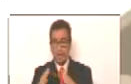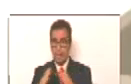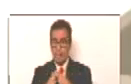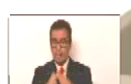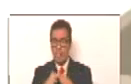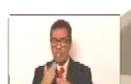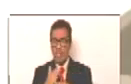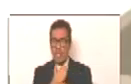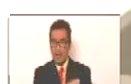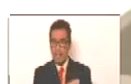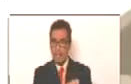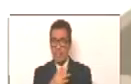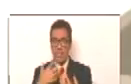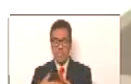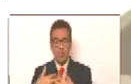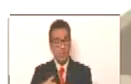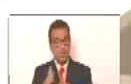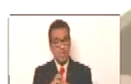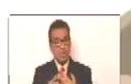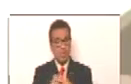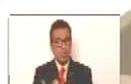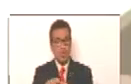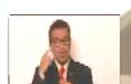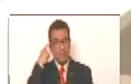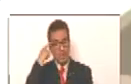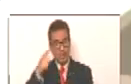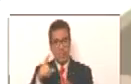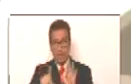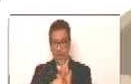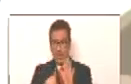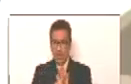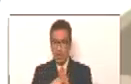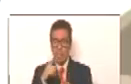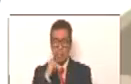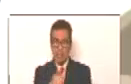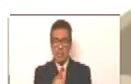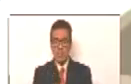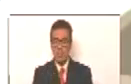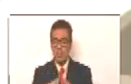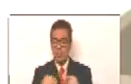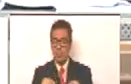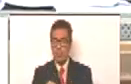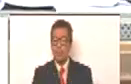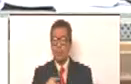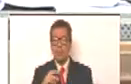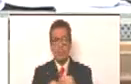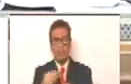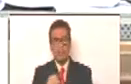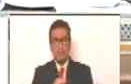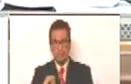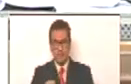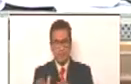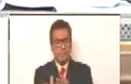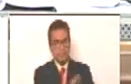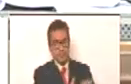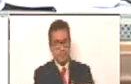semi-industrial o industrial. Estará sujeto a la ley que rige la materia. Es todo, ciudadano presidente. En consideración, el